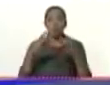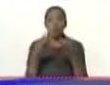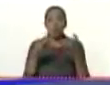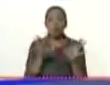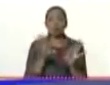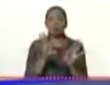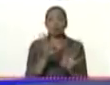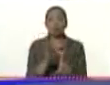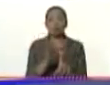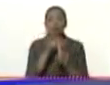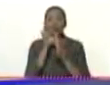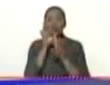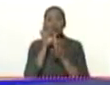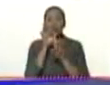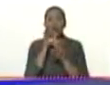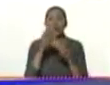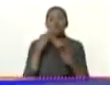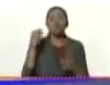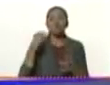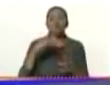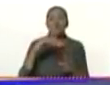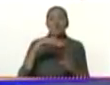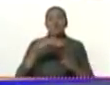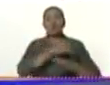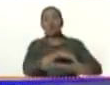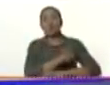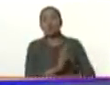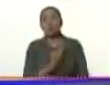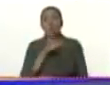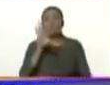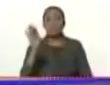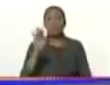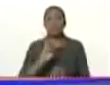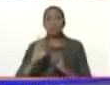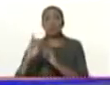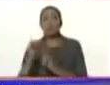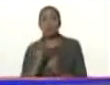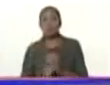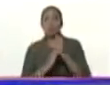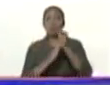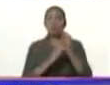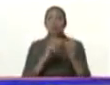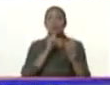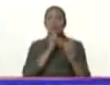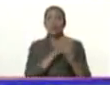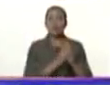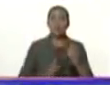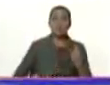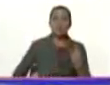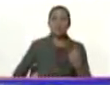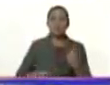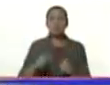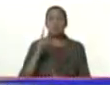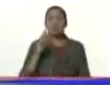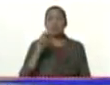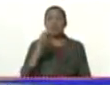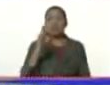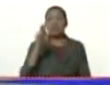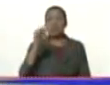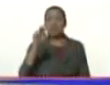directiva de jóvenes universitarios del país, encabezada por el presidente